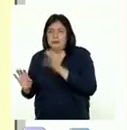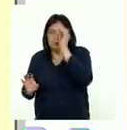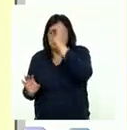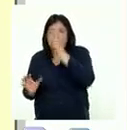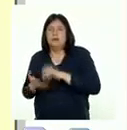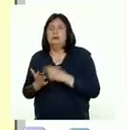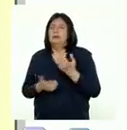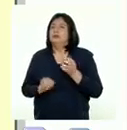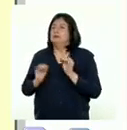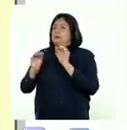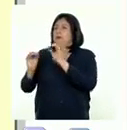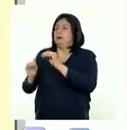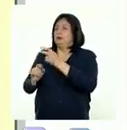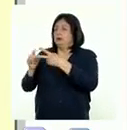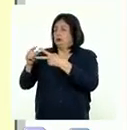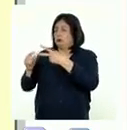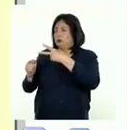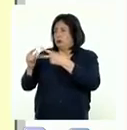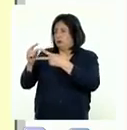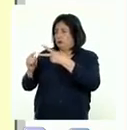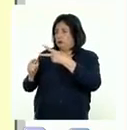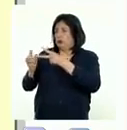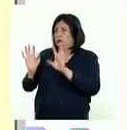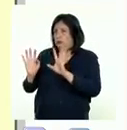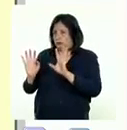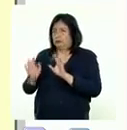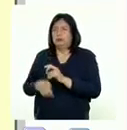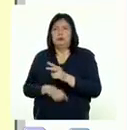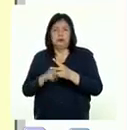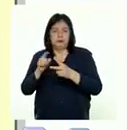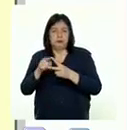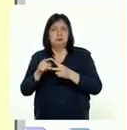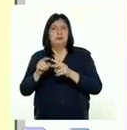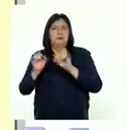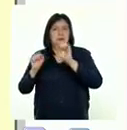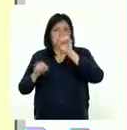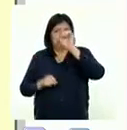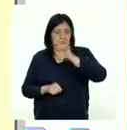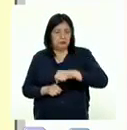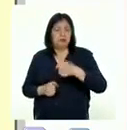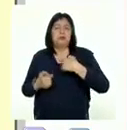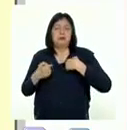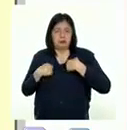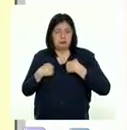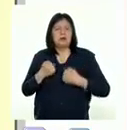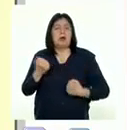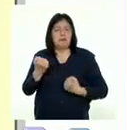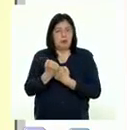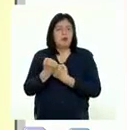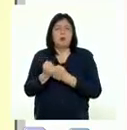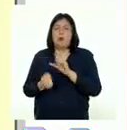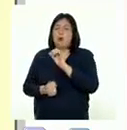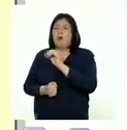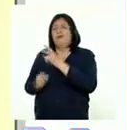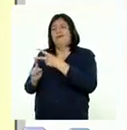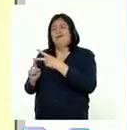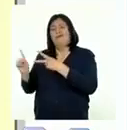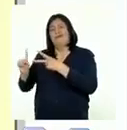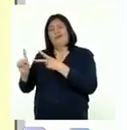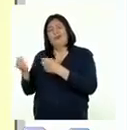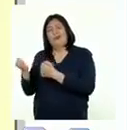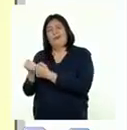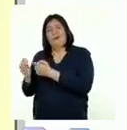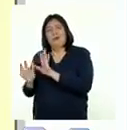donde consideraremos dos aspectos que son afirmaciones a favor o en contra